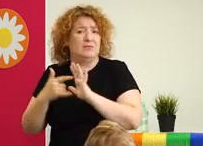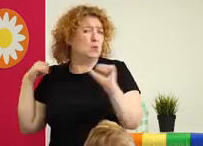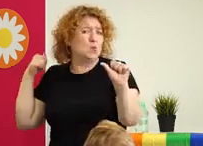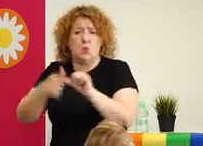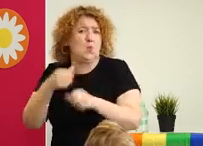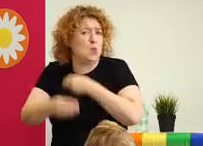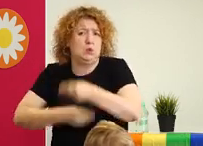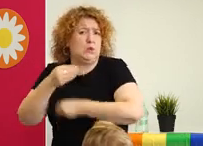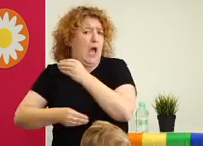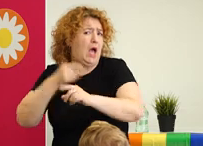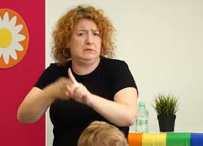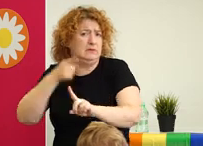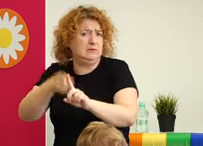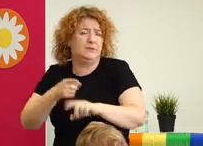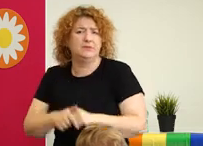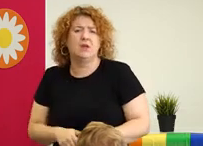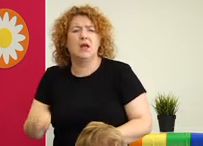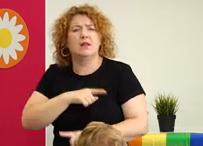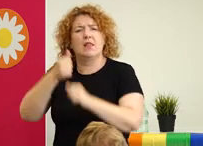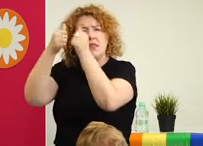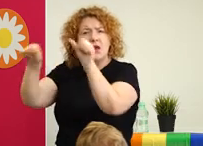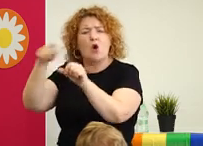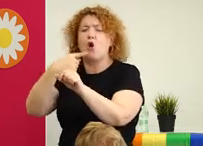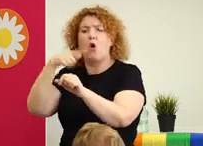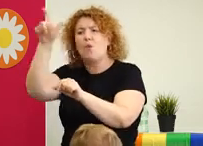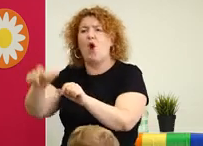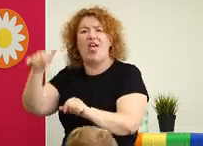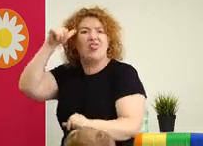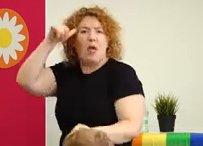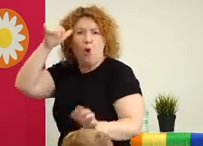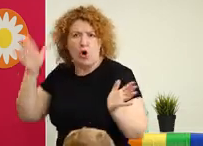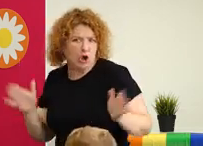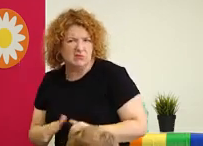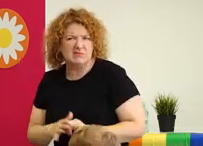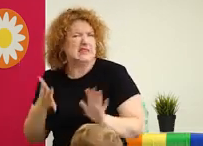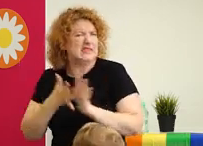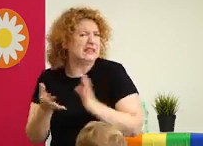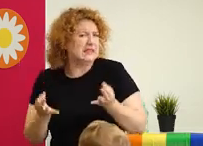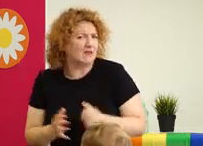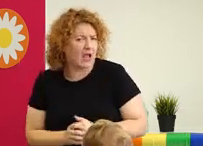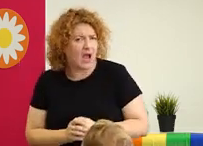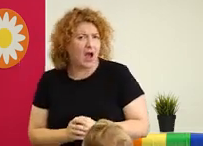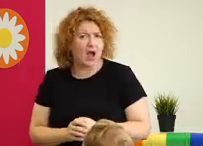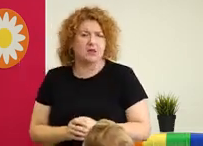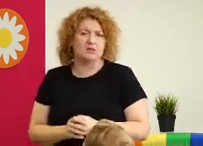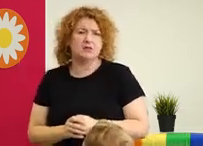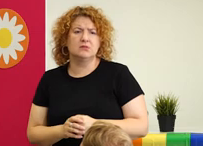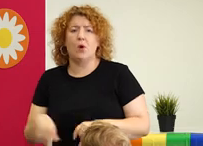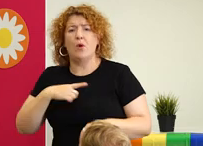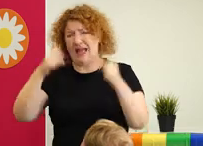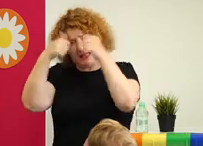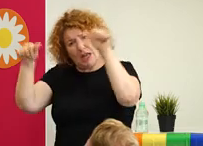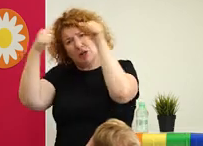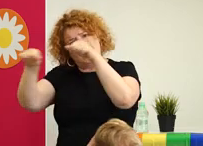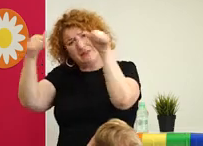usado siempre. La demonización. ¿Qué significa la demonización? Pues lanzar